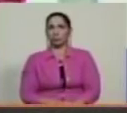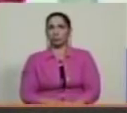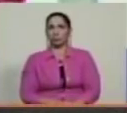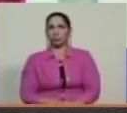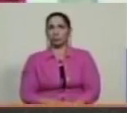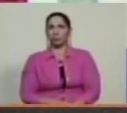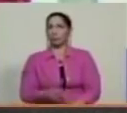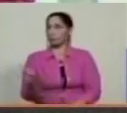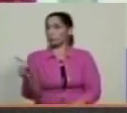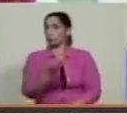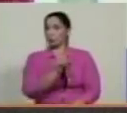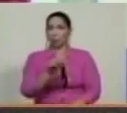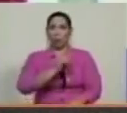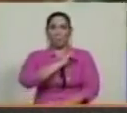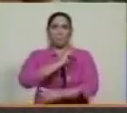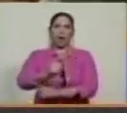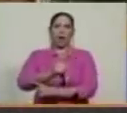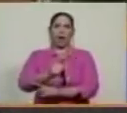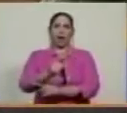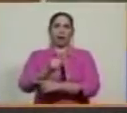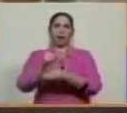No se manda desde arriba.